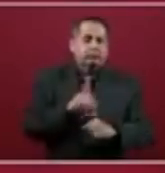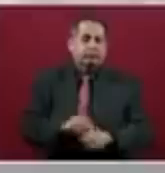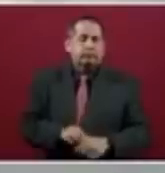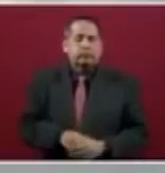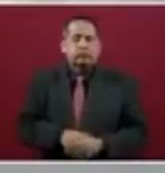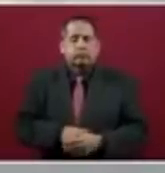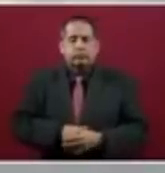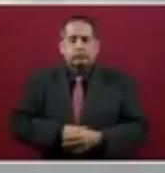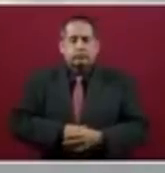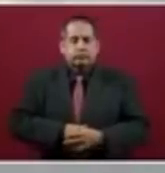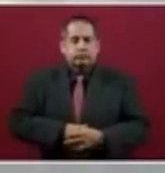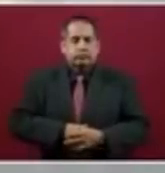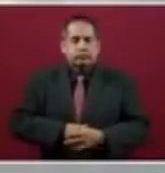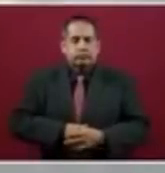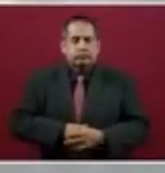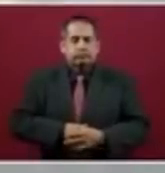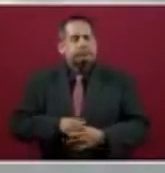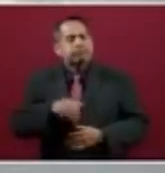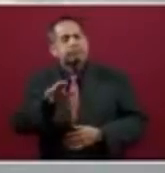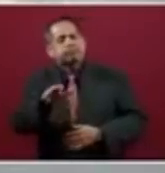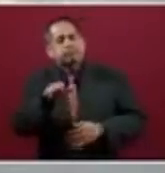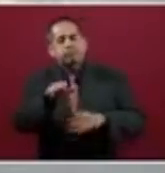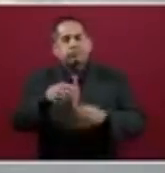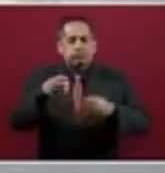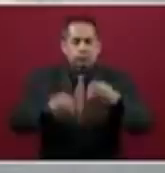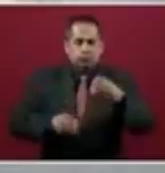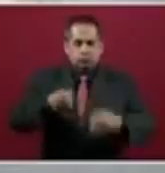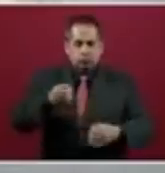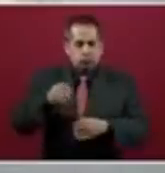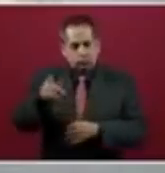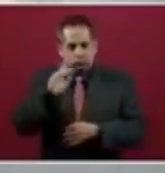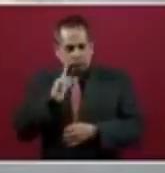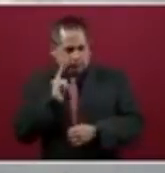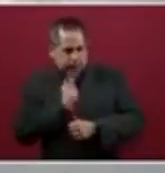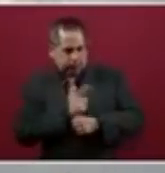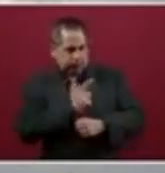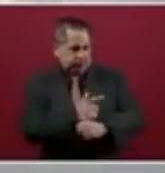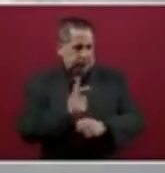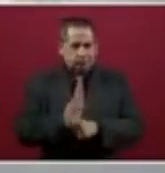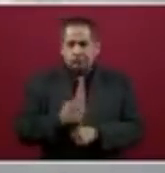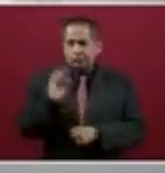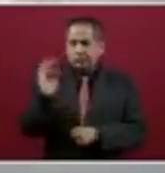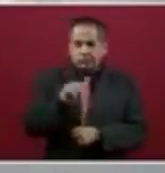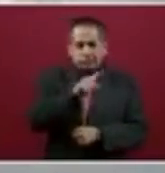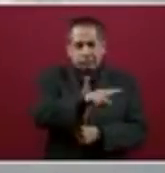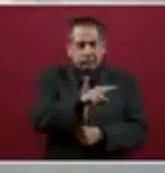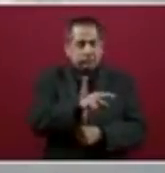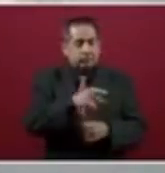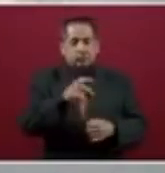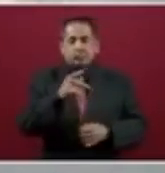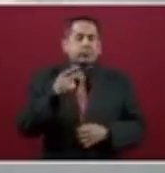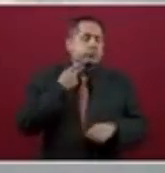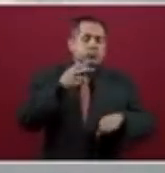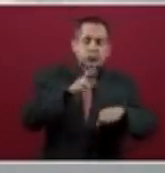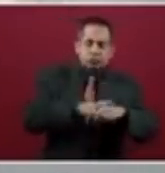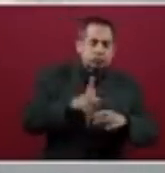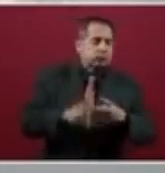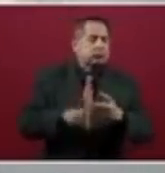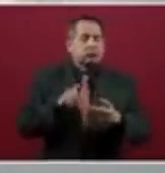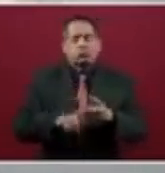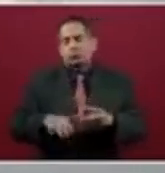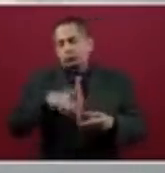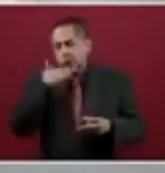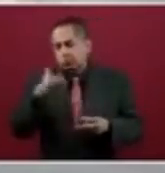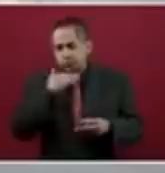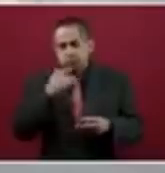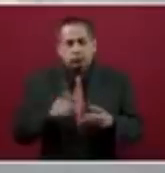prensa matutina este 12 de marzo, adelantó que presentará un informe sobre los actos de corrupción registrados en los años anteriores en la Secretaría de